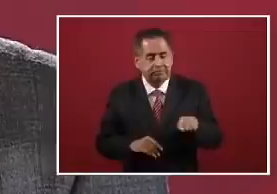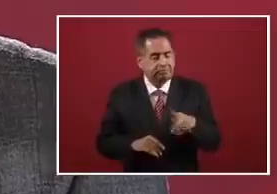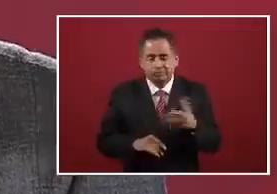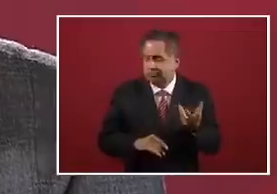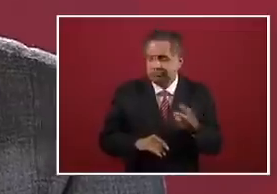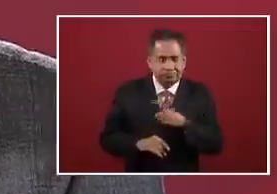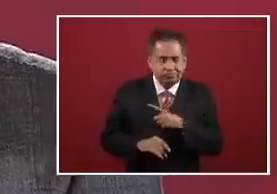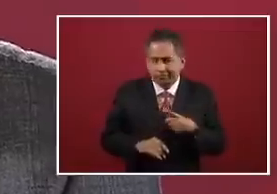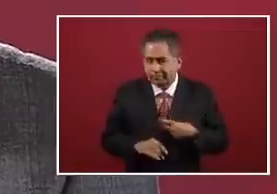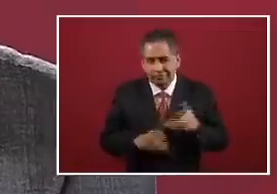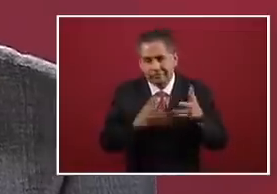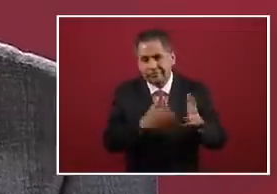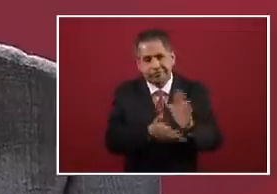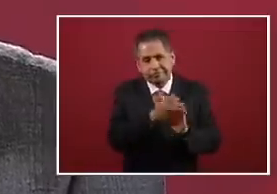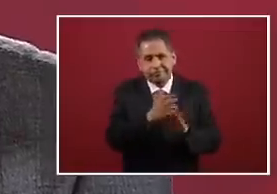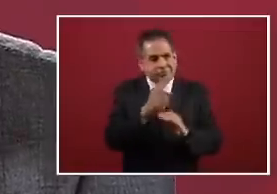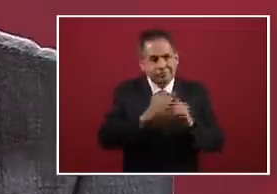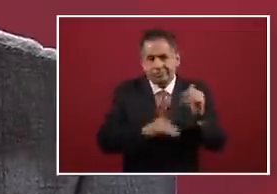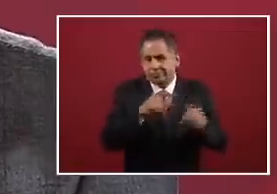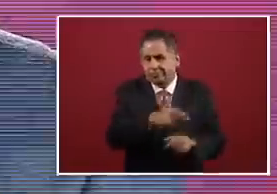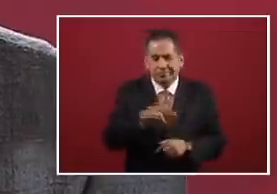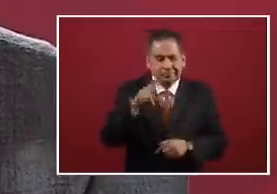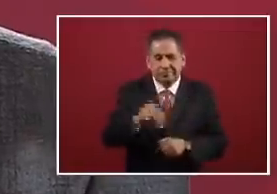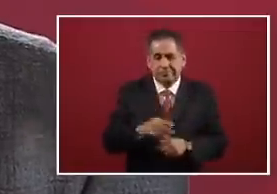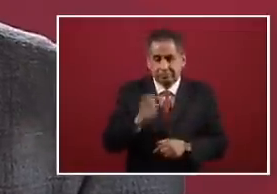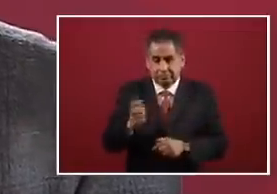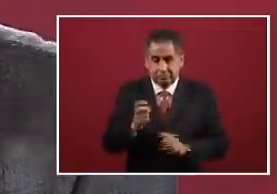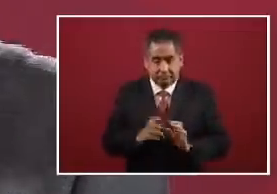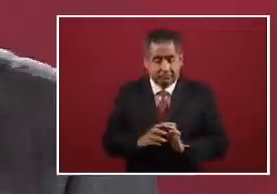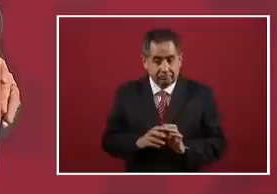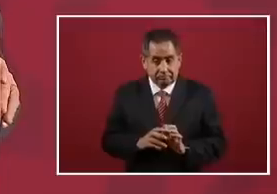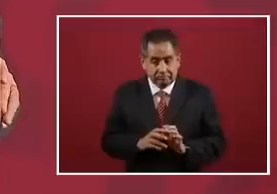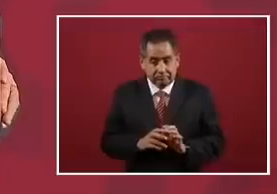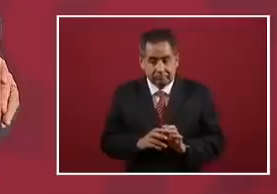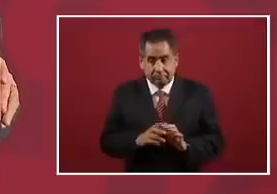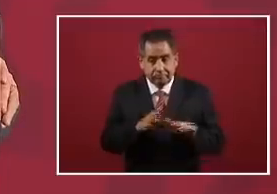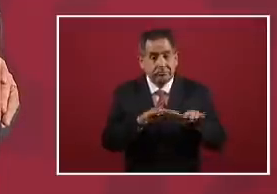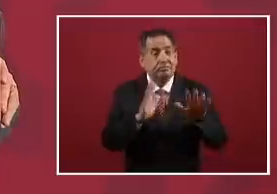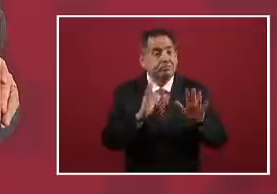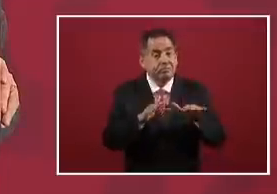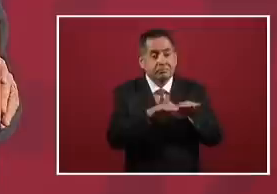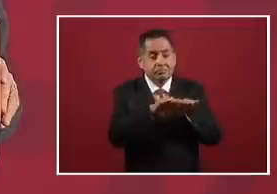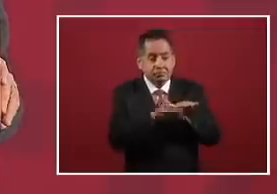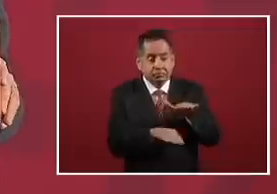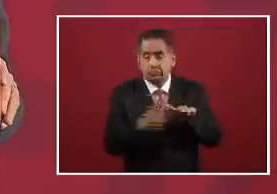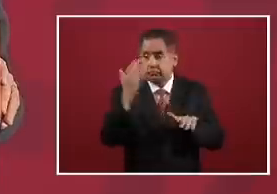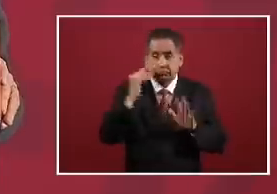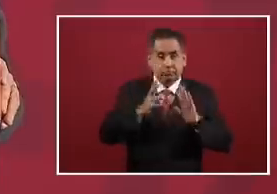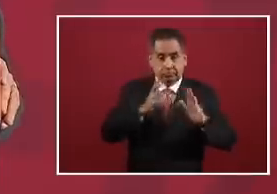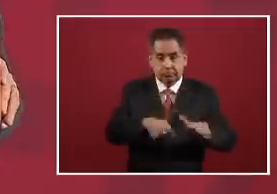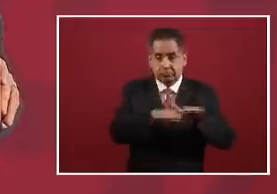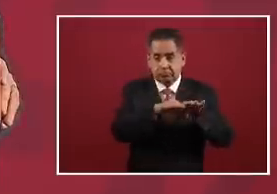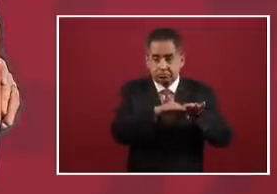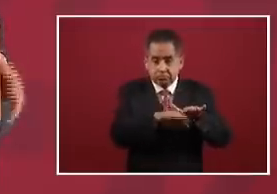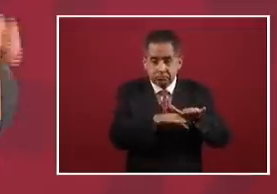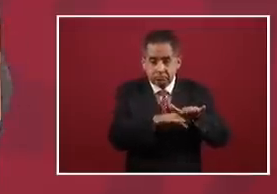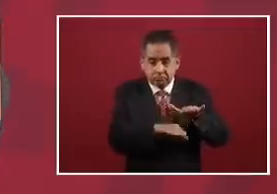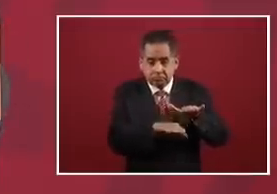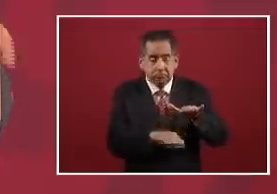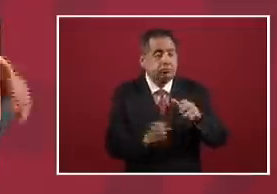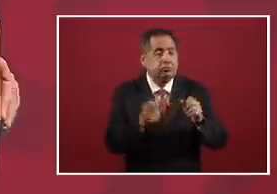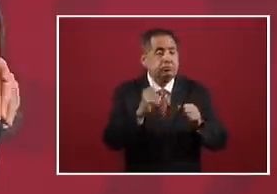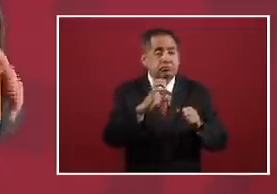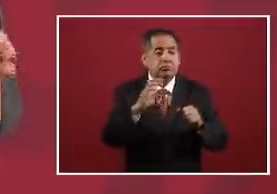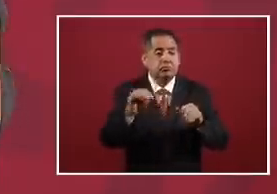haber sido nunca construido. Eso ya se ha hundido desde que se paró esto varios centímetros